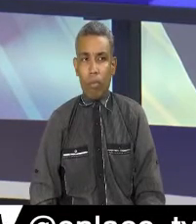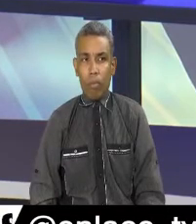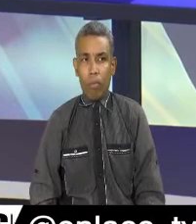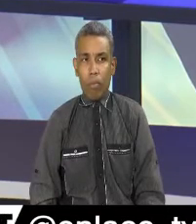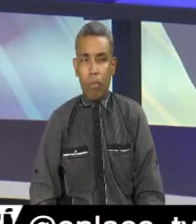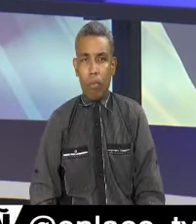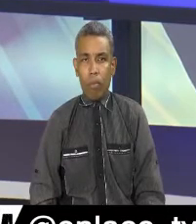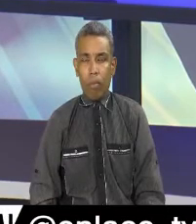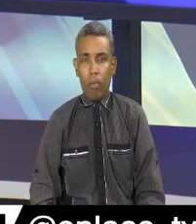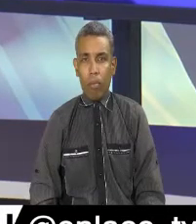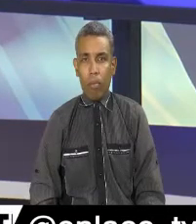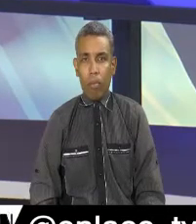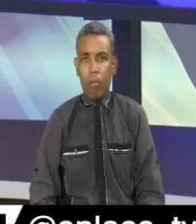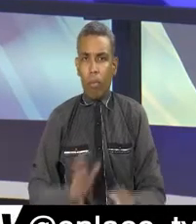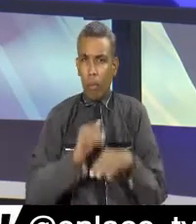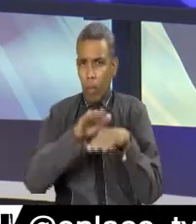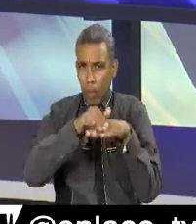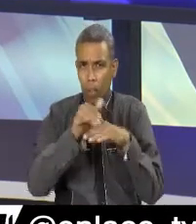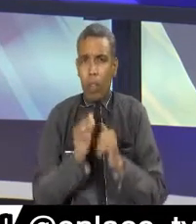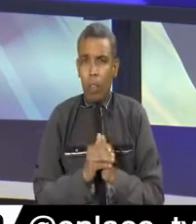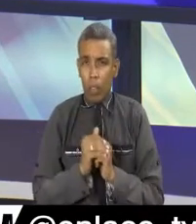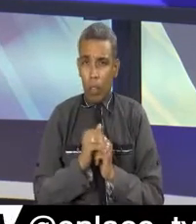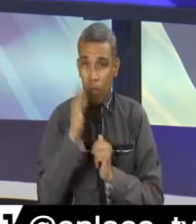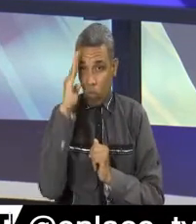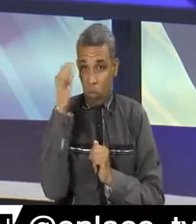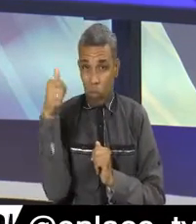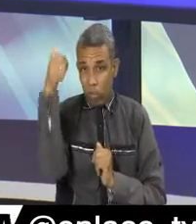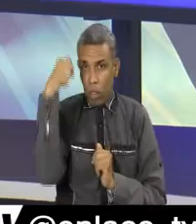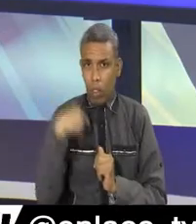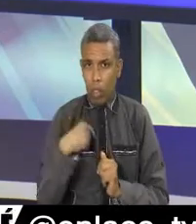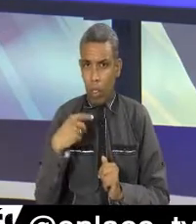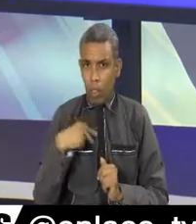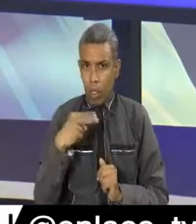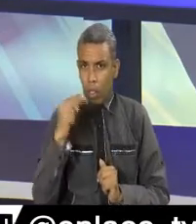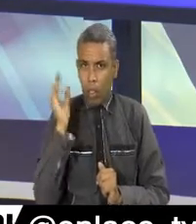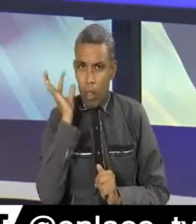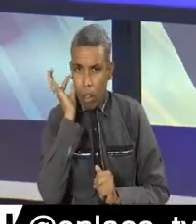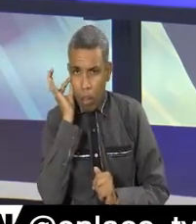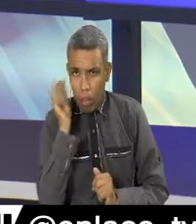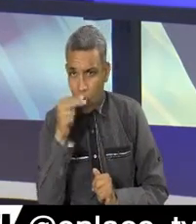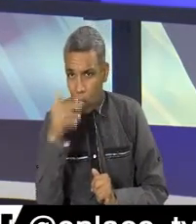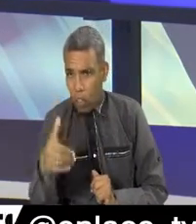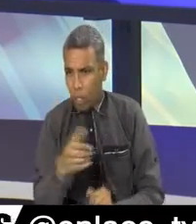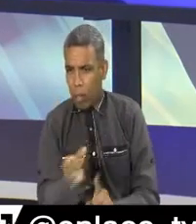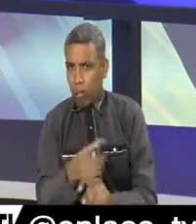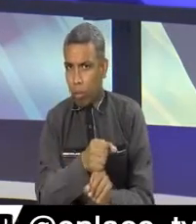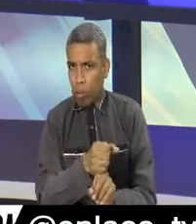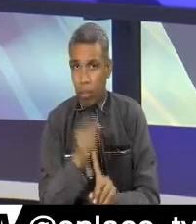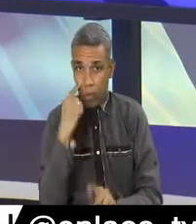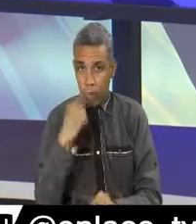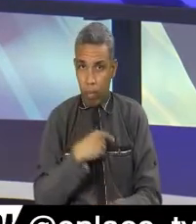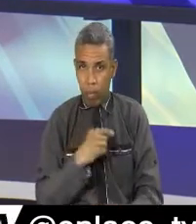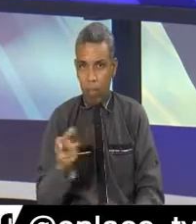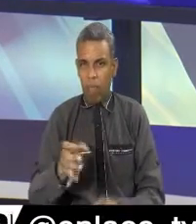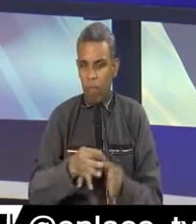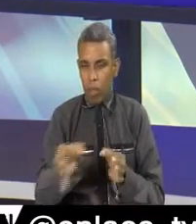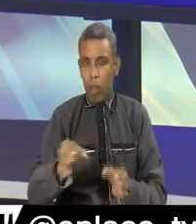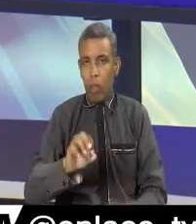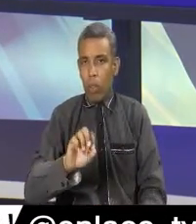de la ciudad a un menor de 14 años de edad que había sido reportada como desaparecida en la población de San Pablo Sur de